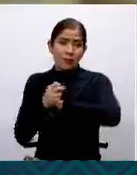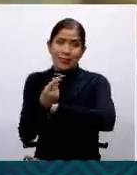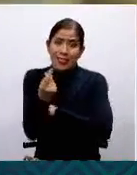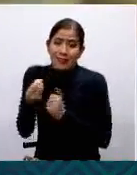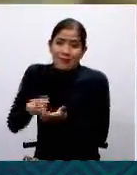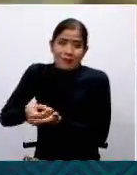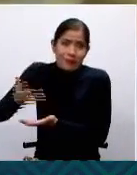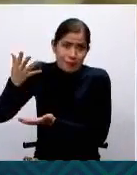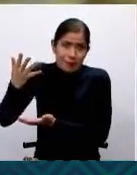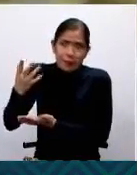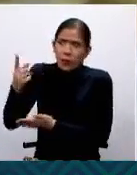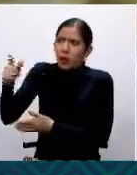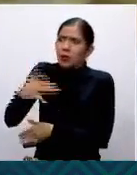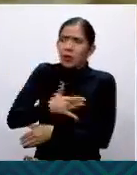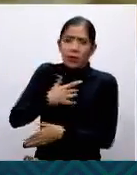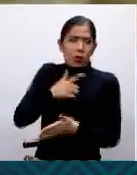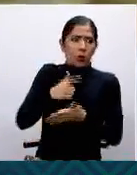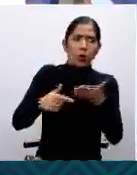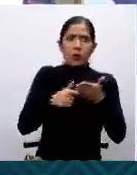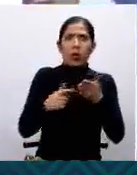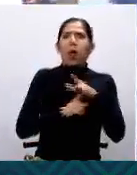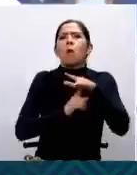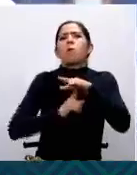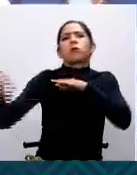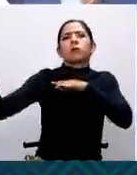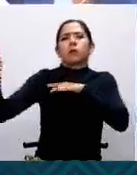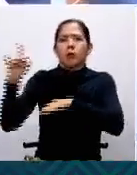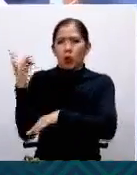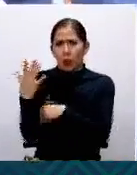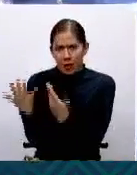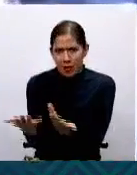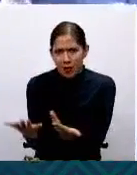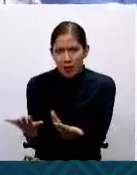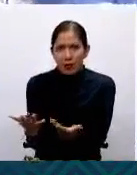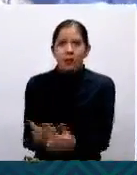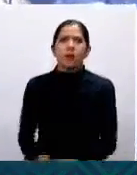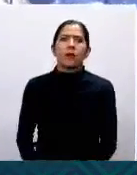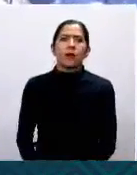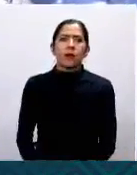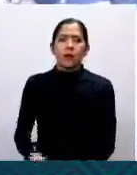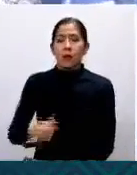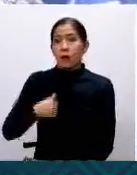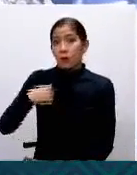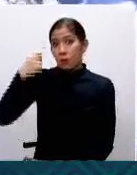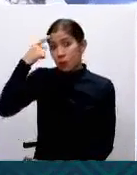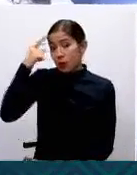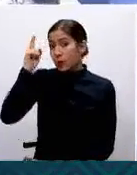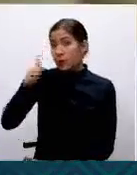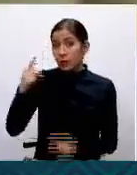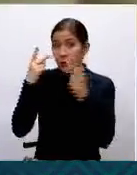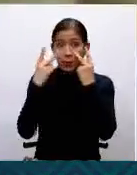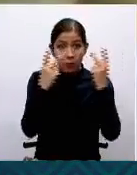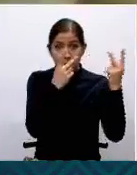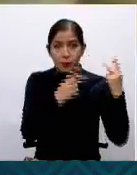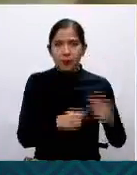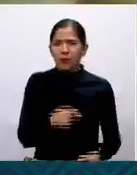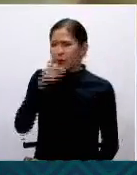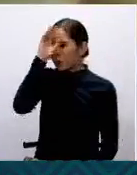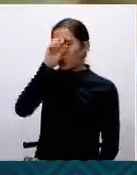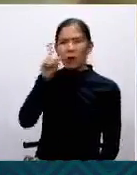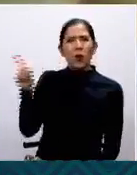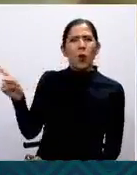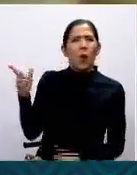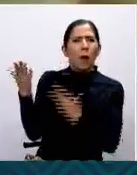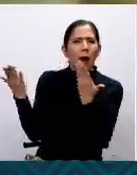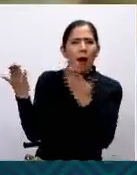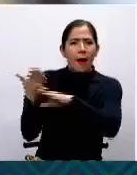agarró y huyó, pues, del país, ¿no? Es una de las personas más buscadas también, que por lo que se ve en los medios, ¿no? Suárez fue parte de